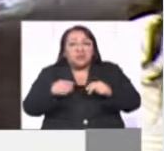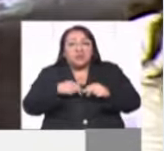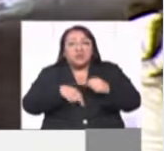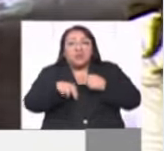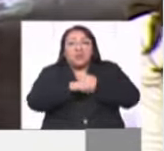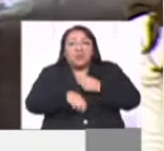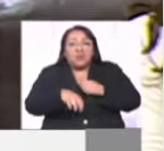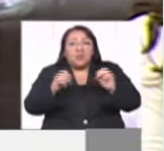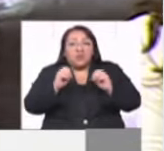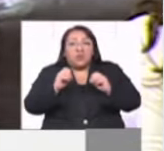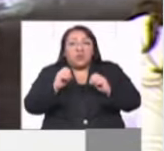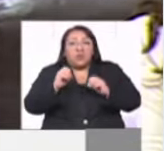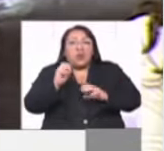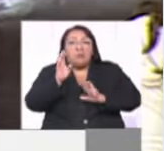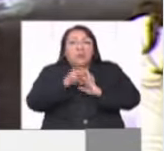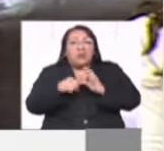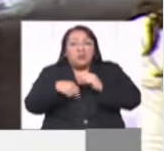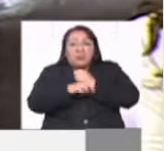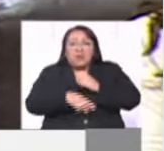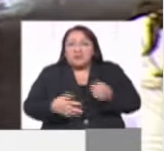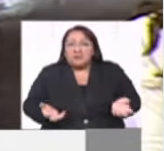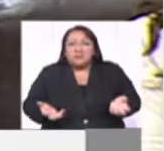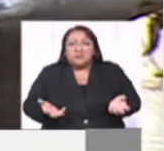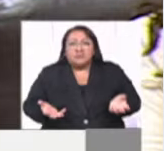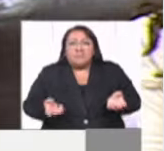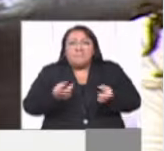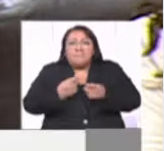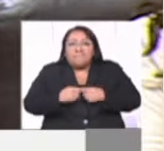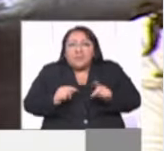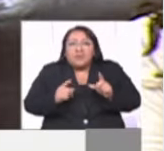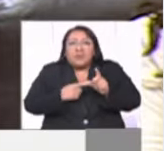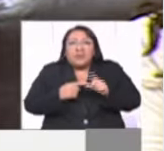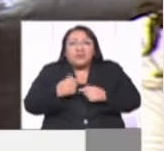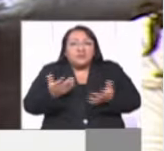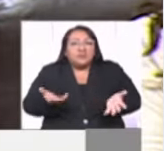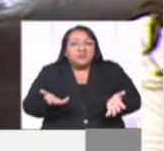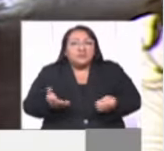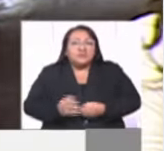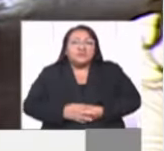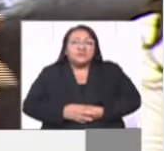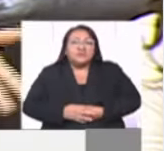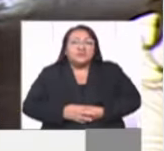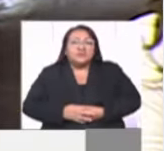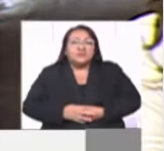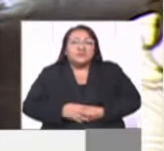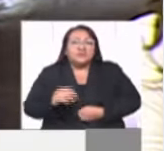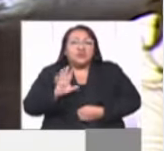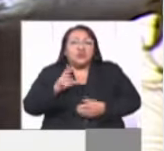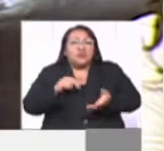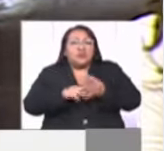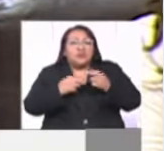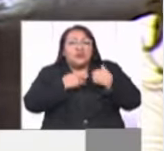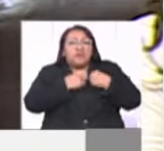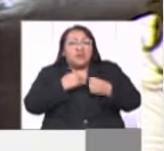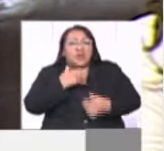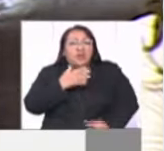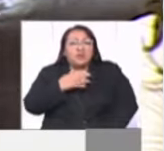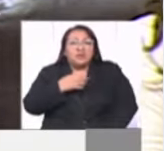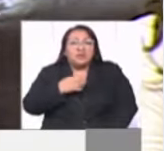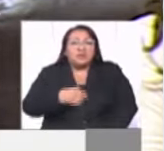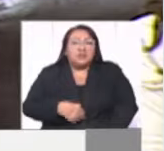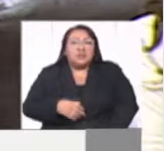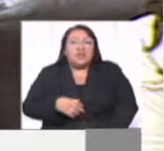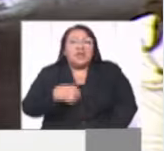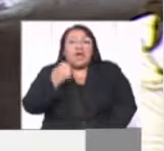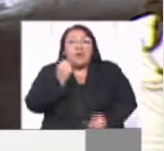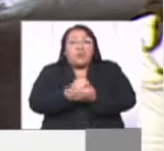país o la economía de nuestro país. Pero en ese sentido, entonces, No seamos irresponsables aprobando algo de forma